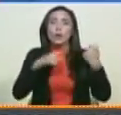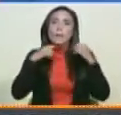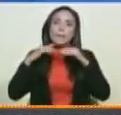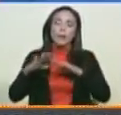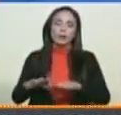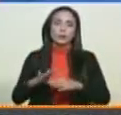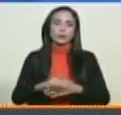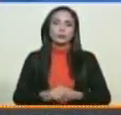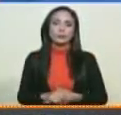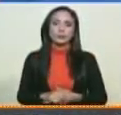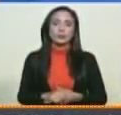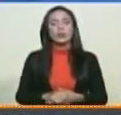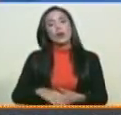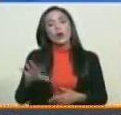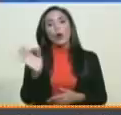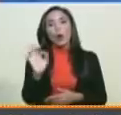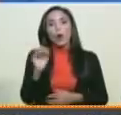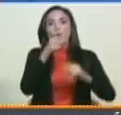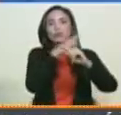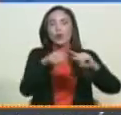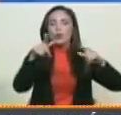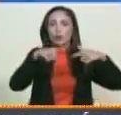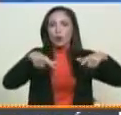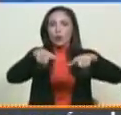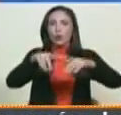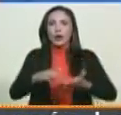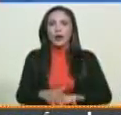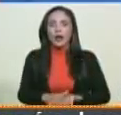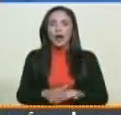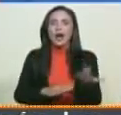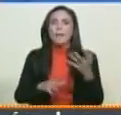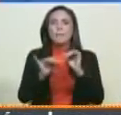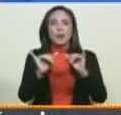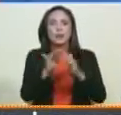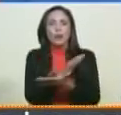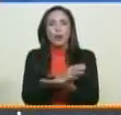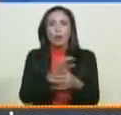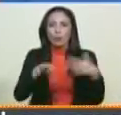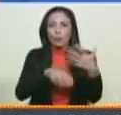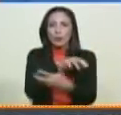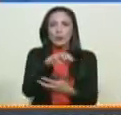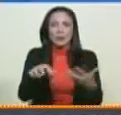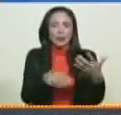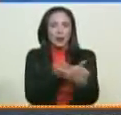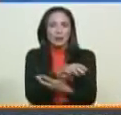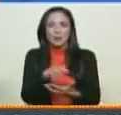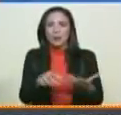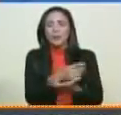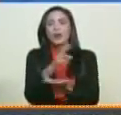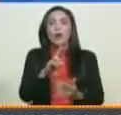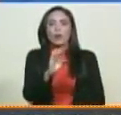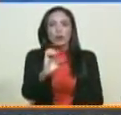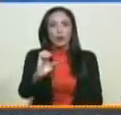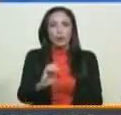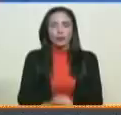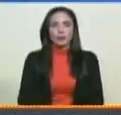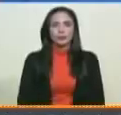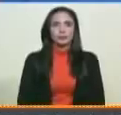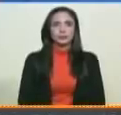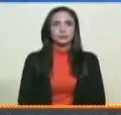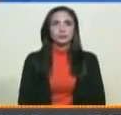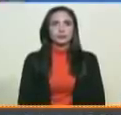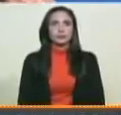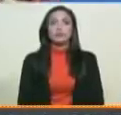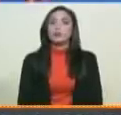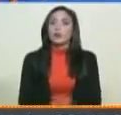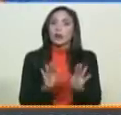crisis humanitaria del Mediterráneo causada por la OTAN y las políticas belicistas de la Unión Europea.